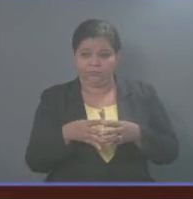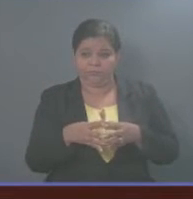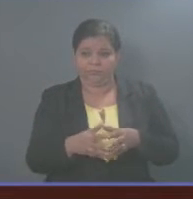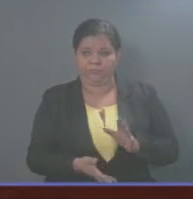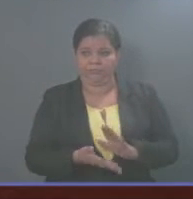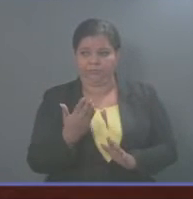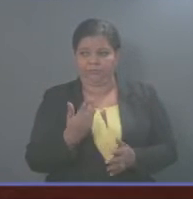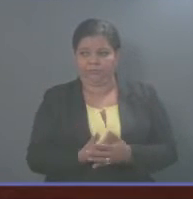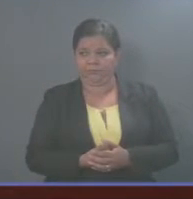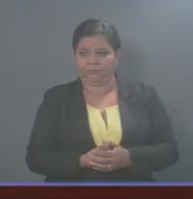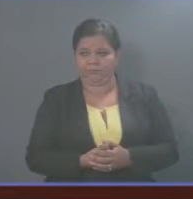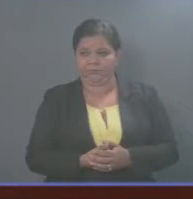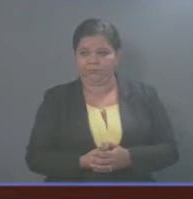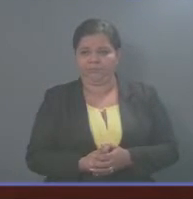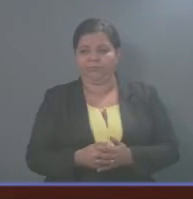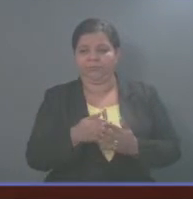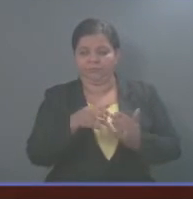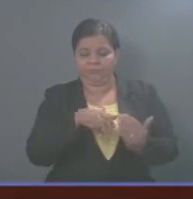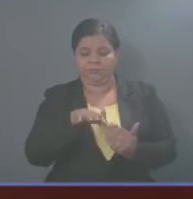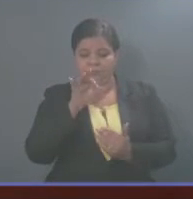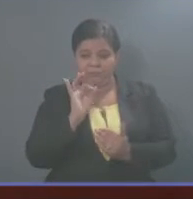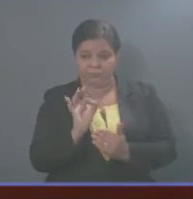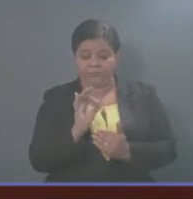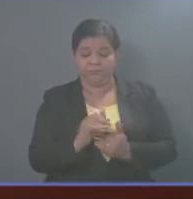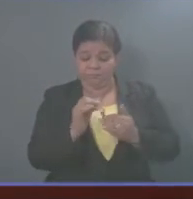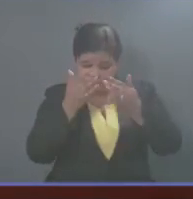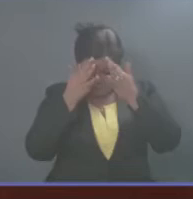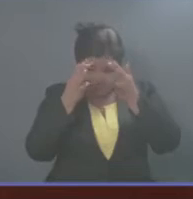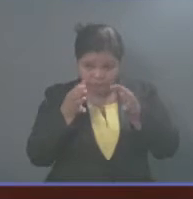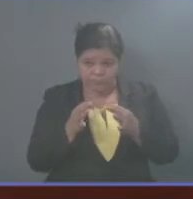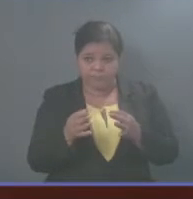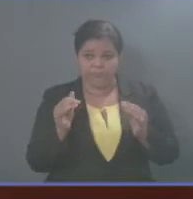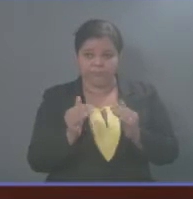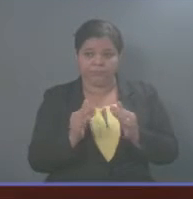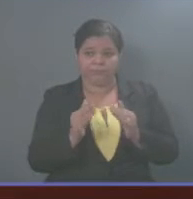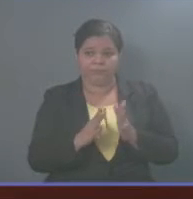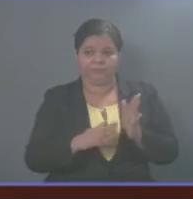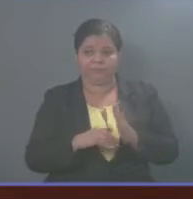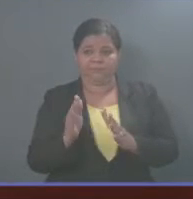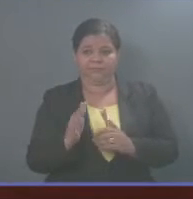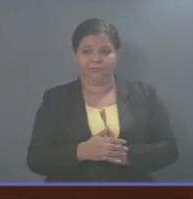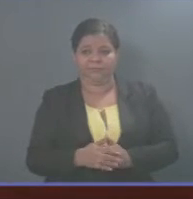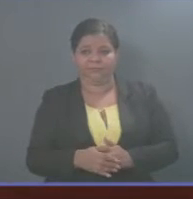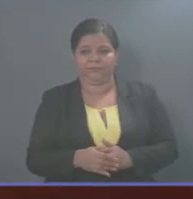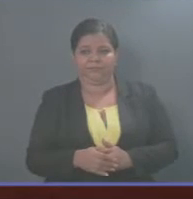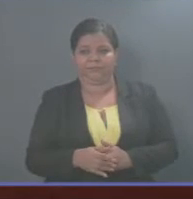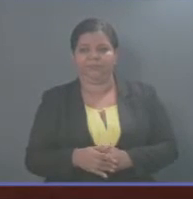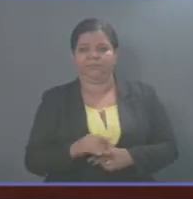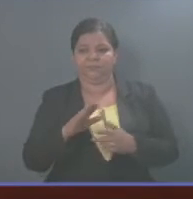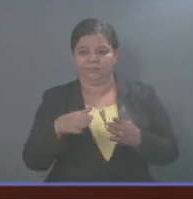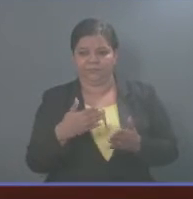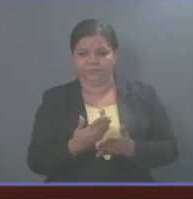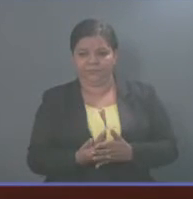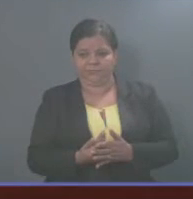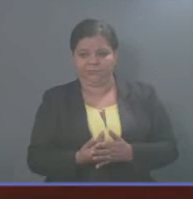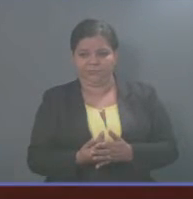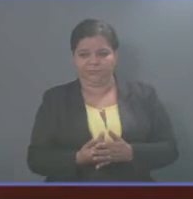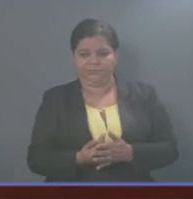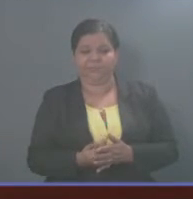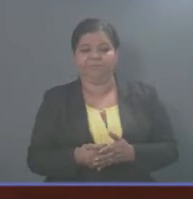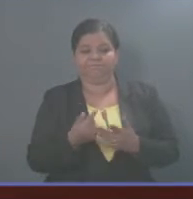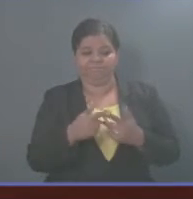1. Expedientes dictaminados. Se han dictaminado expedientes que se describen así. A. Favorable